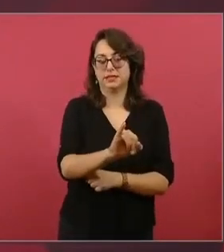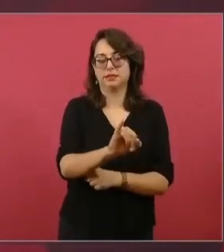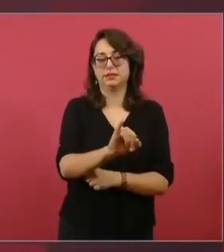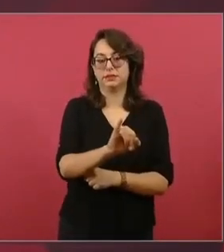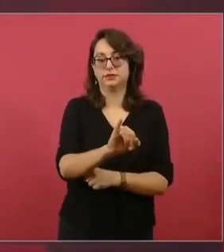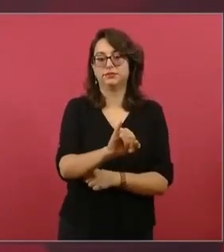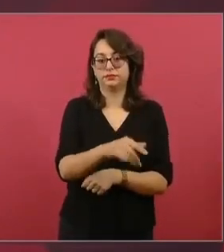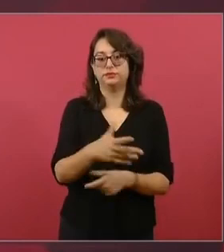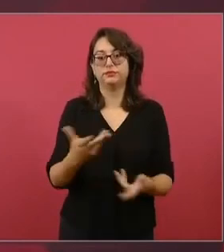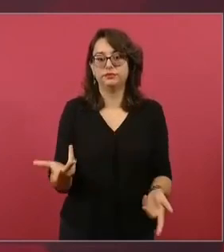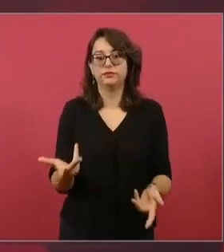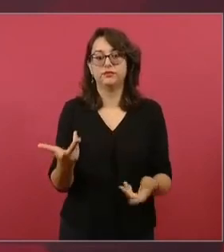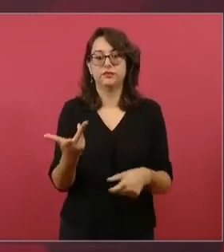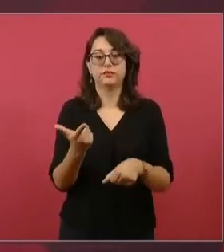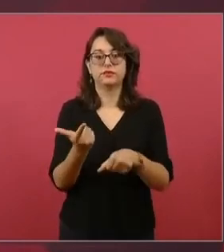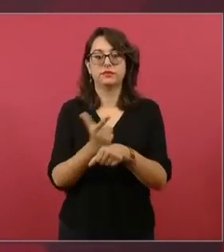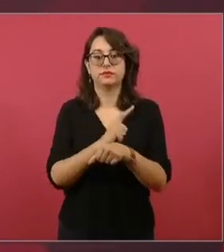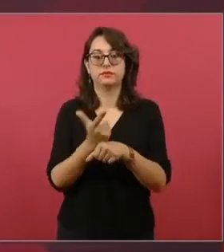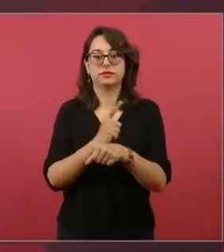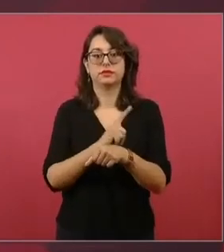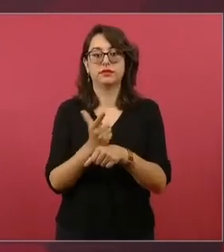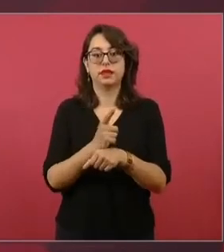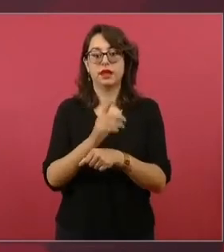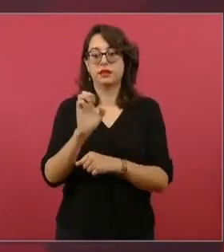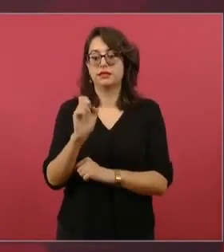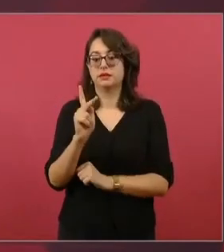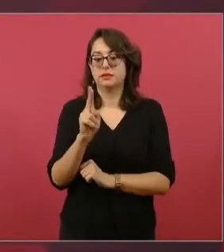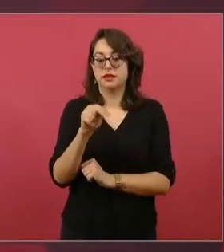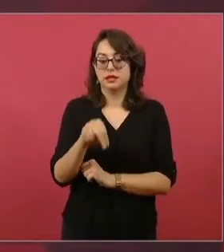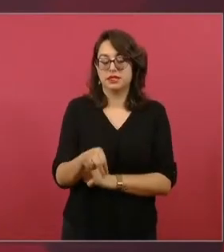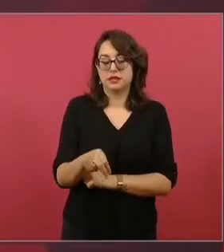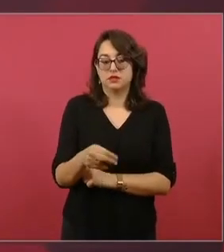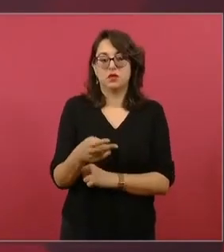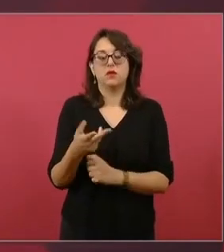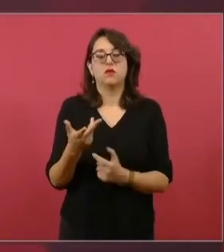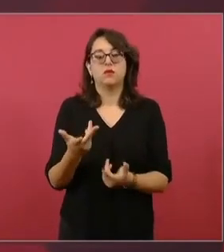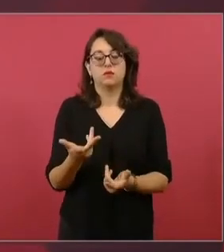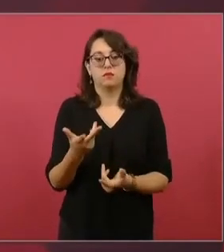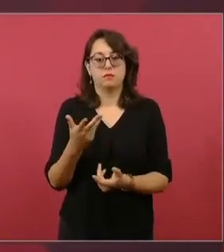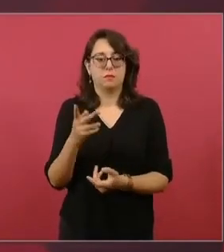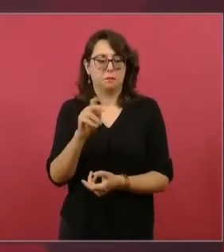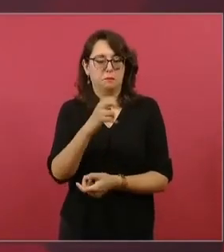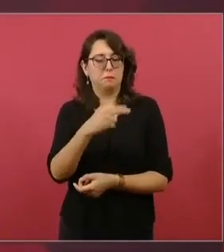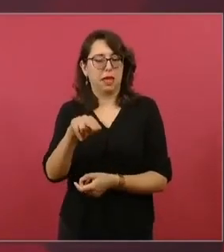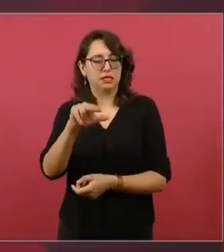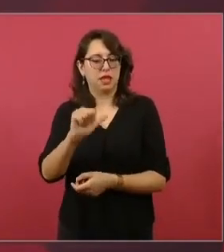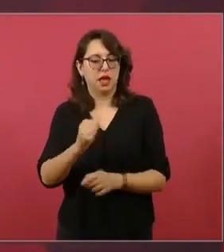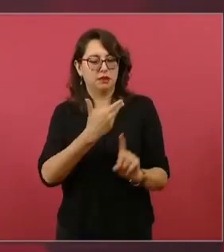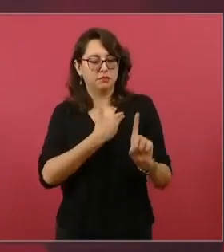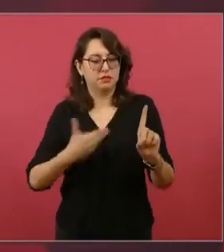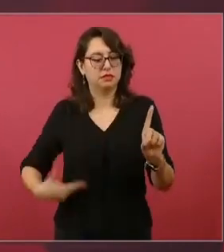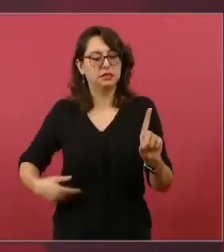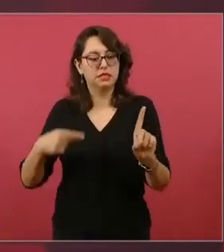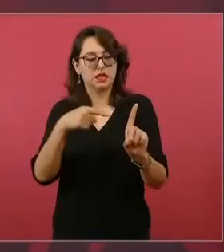el licenciado Peña Nieto lo apoyó el PAN, no solo el PRI.